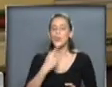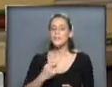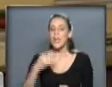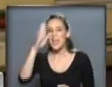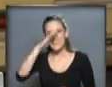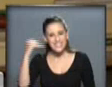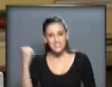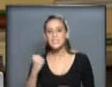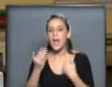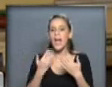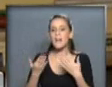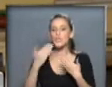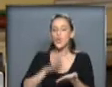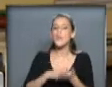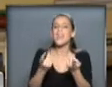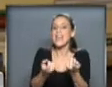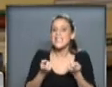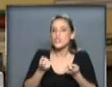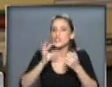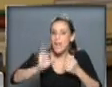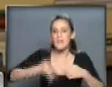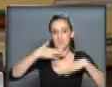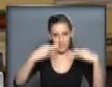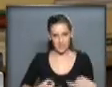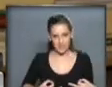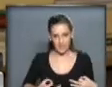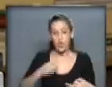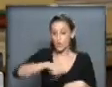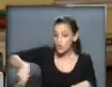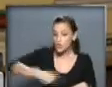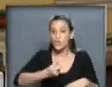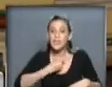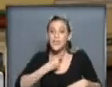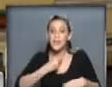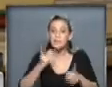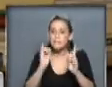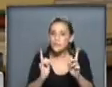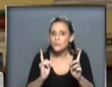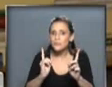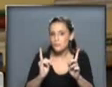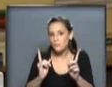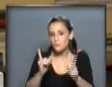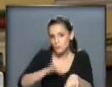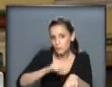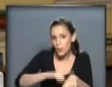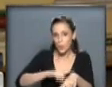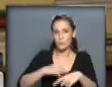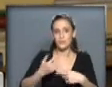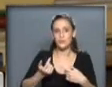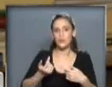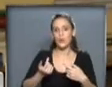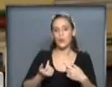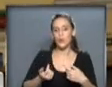refirió a la necesidad de buscar la verdad, que es lo que nosotros estamos tratando de hacer desde un principio, en un contexto harto